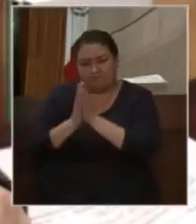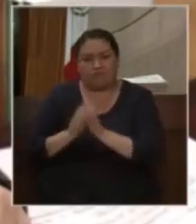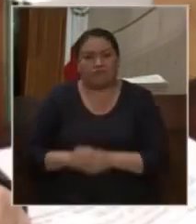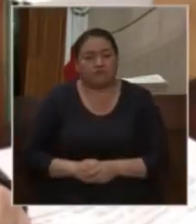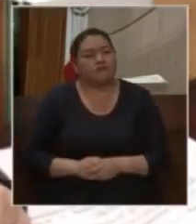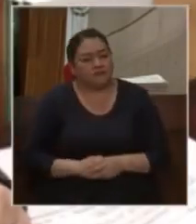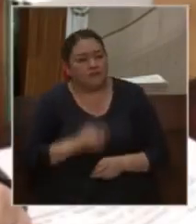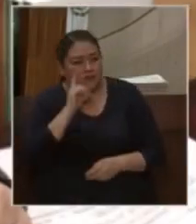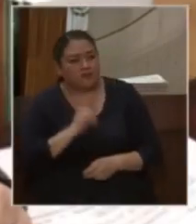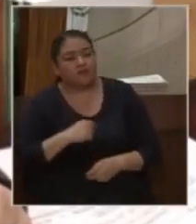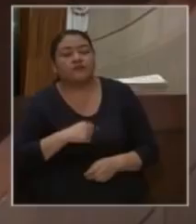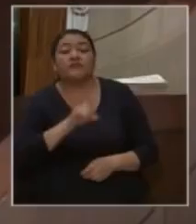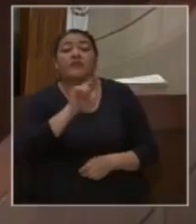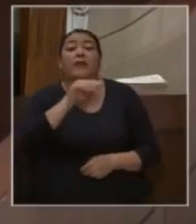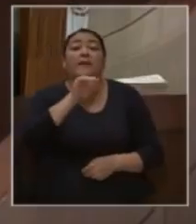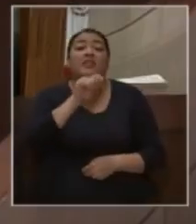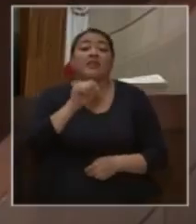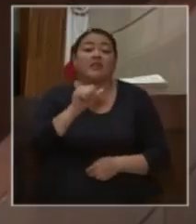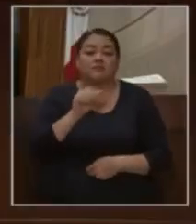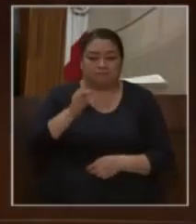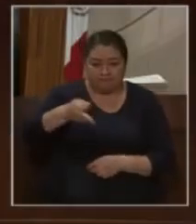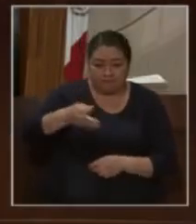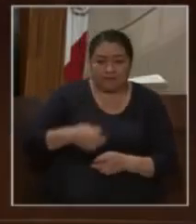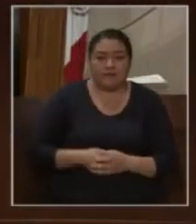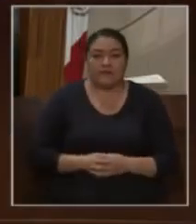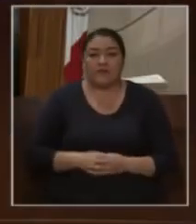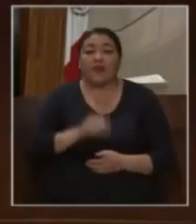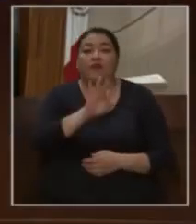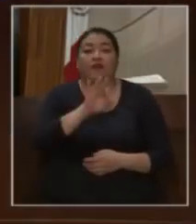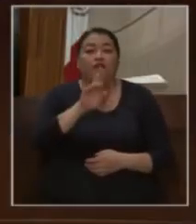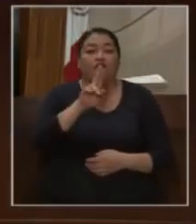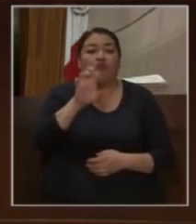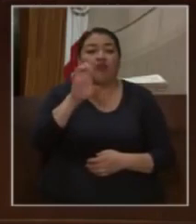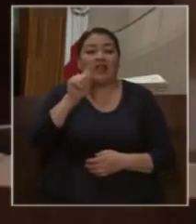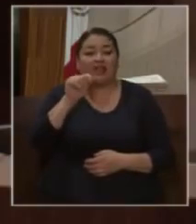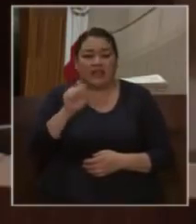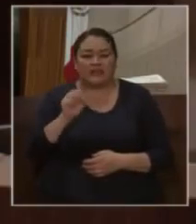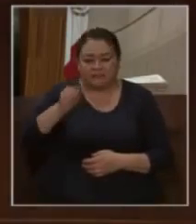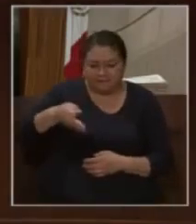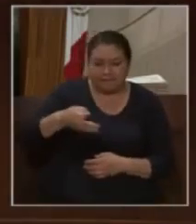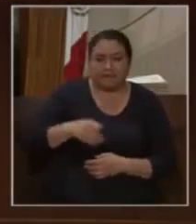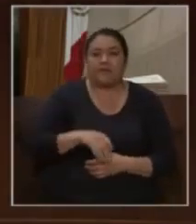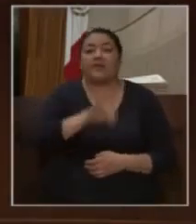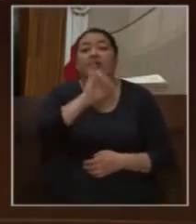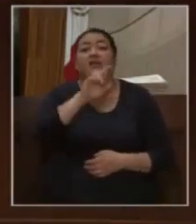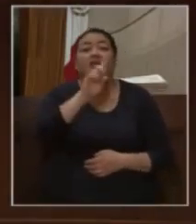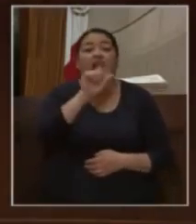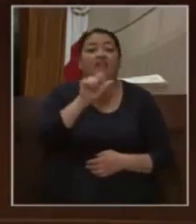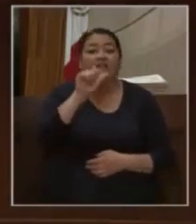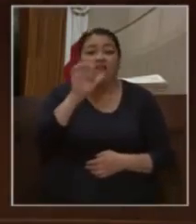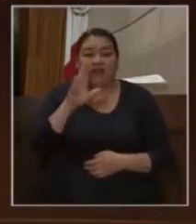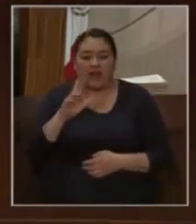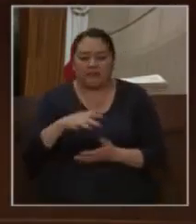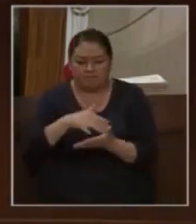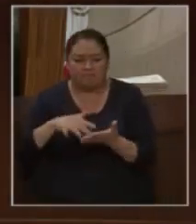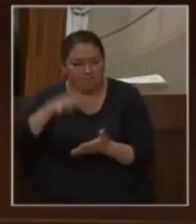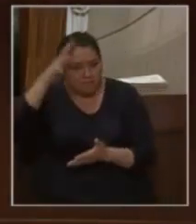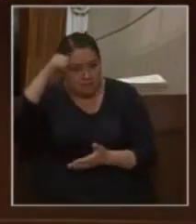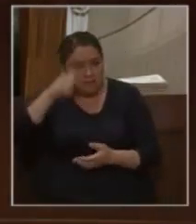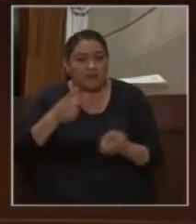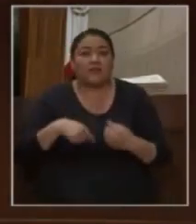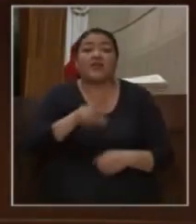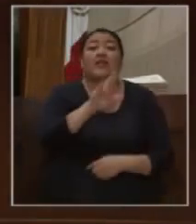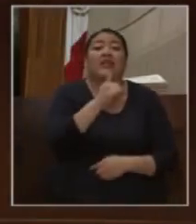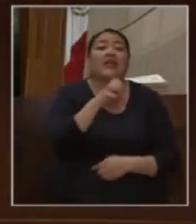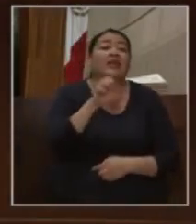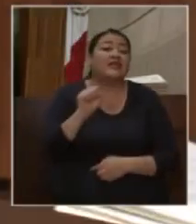Con gusto, magistrada presidenta. Magistrado Felipe de la Mata Pizaña. A favor. Magistrado Felipe Alfredo Fuentes Barrera. A favor también. Magistrado Andalfer Infante González. Con la cuenta.